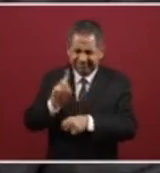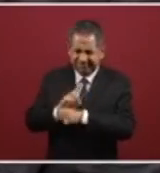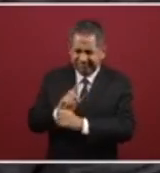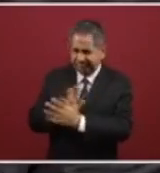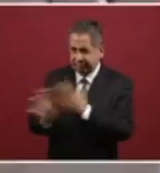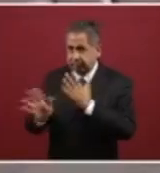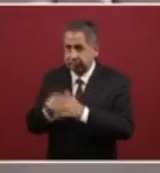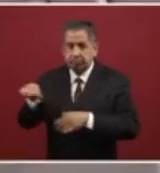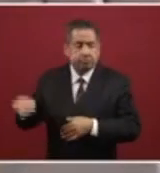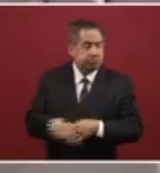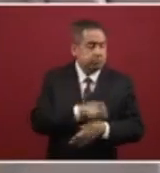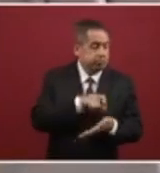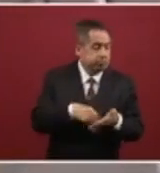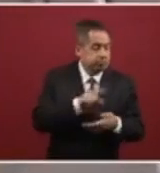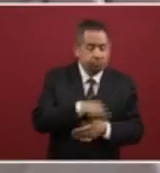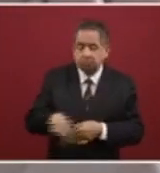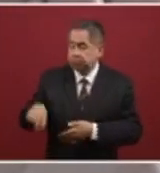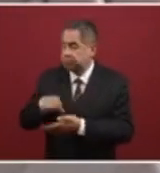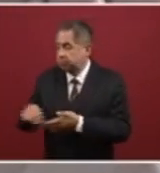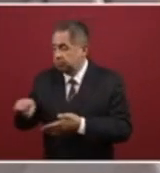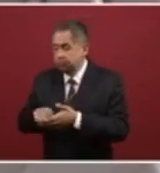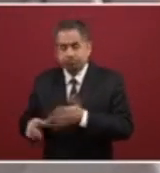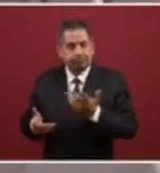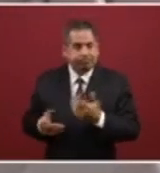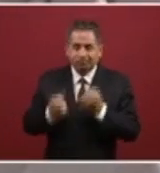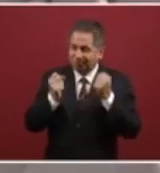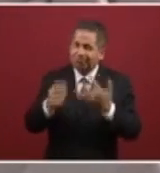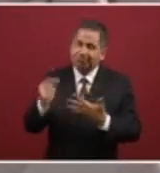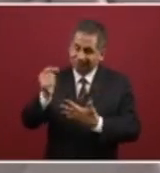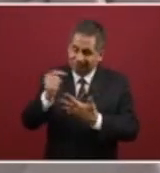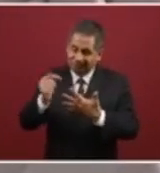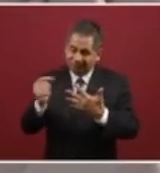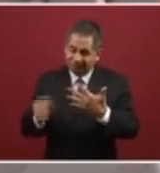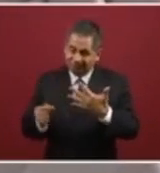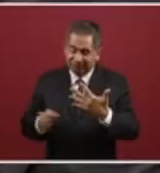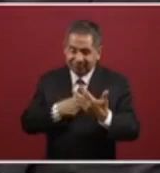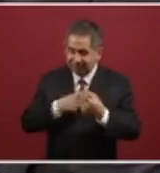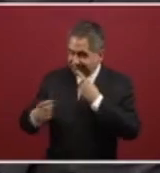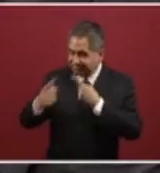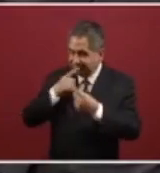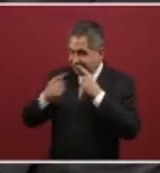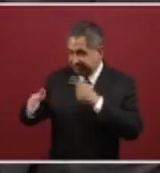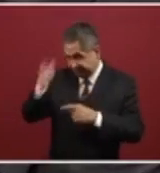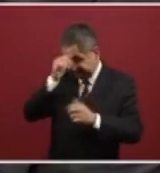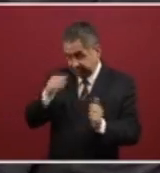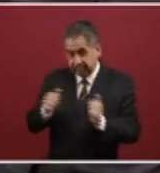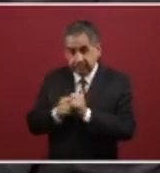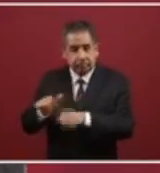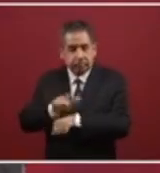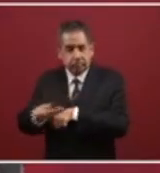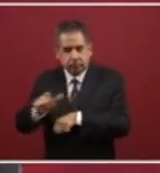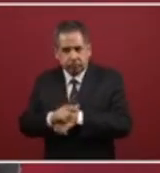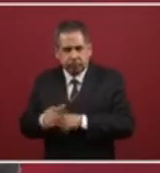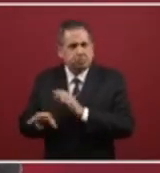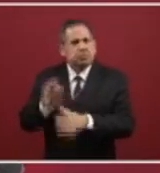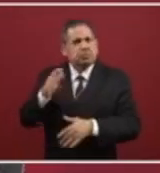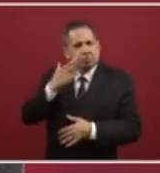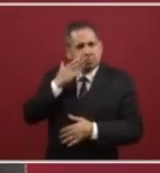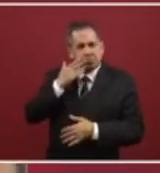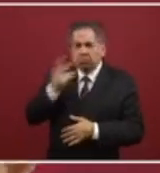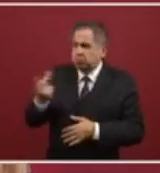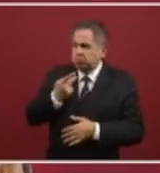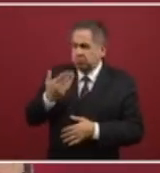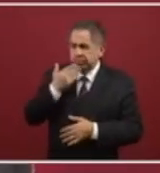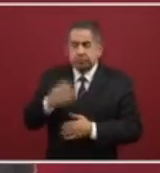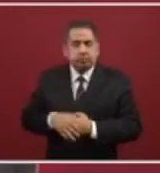compras. Entonces, tenemos que ver muchos detalles y trabajar de la mano con ellos. Y hemos encontrado una buena recepción.